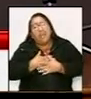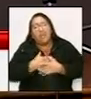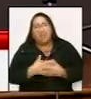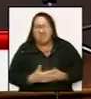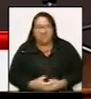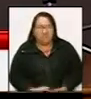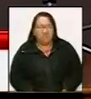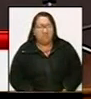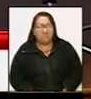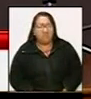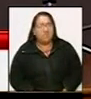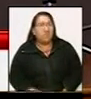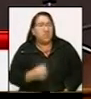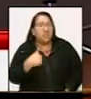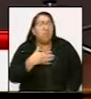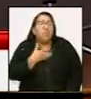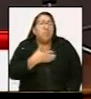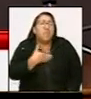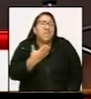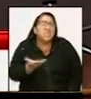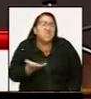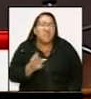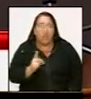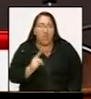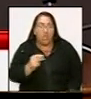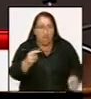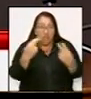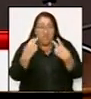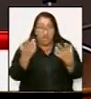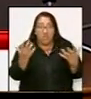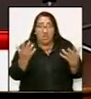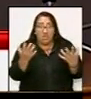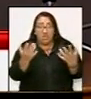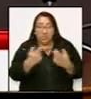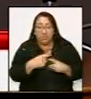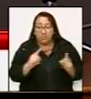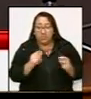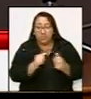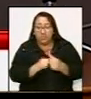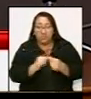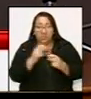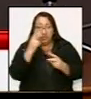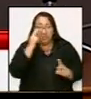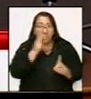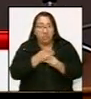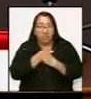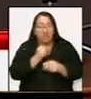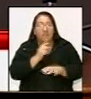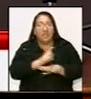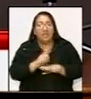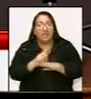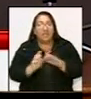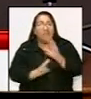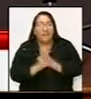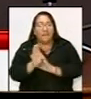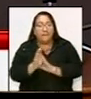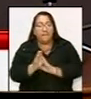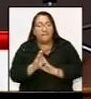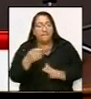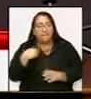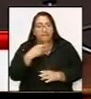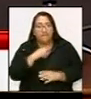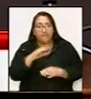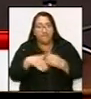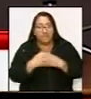no se nos trate porque somos pobrecitas, sino que nos miren con un enfoque de desarrollo, y que buscamos